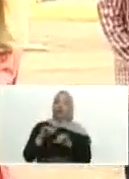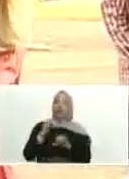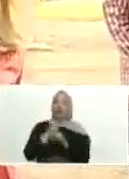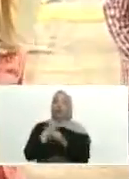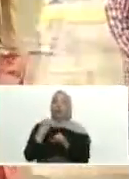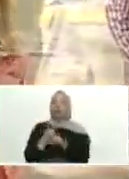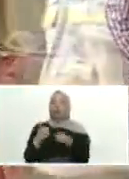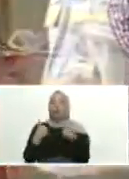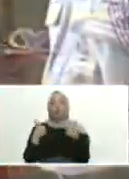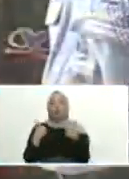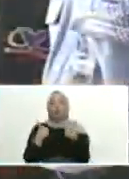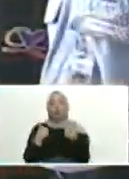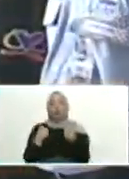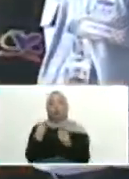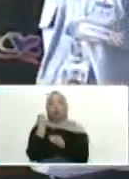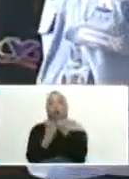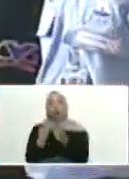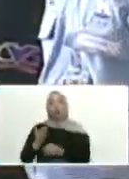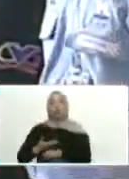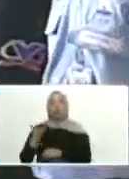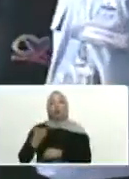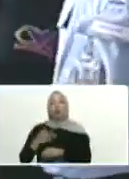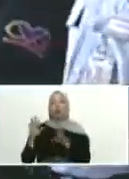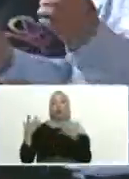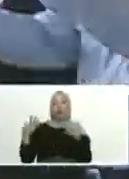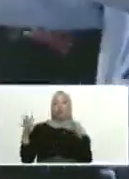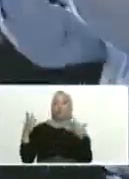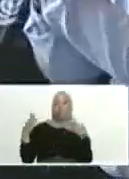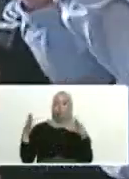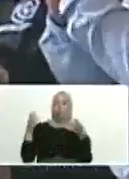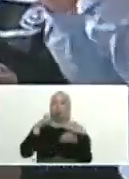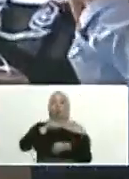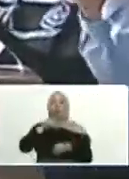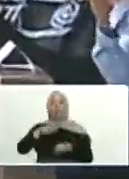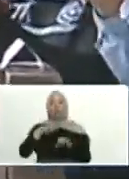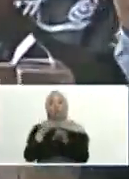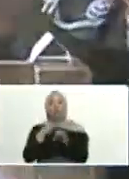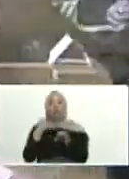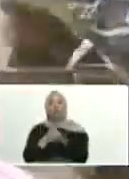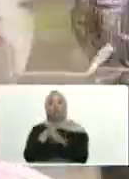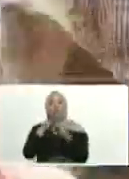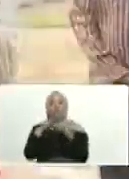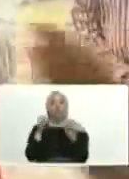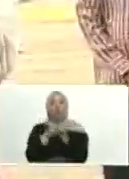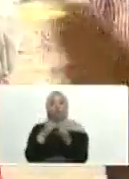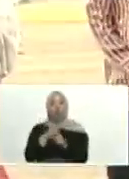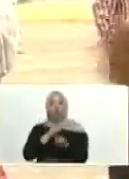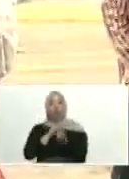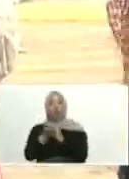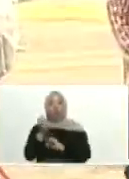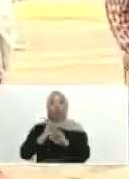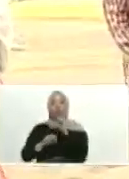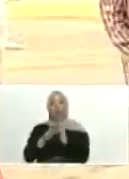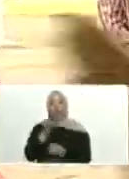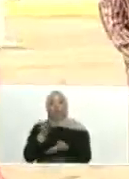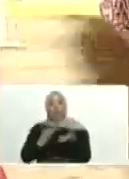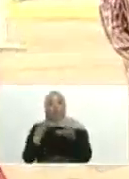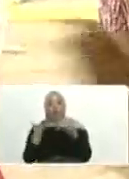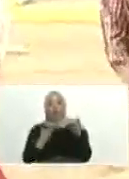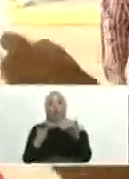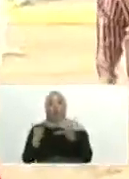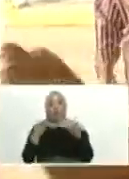fabricando esa parte que es importante nuestro proceso todo eso Gracias al apoyo de nuestro presidente